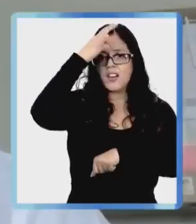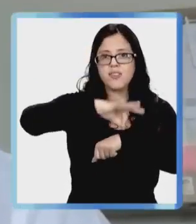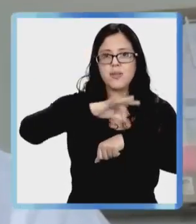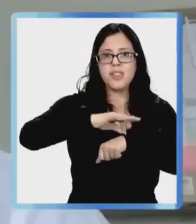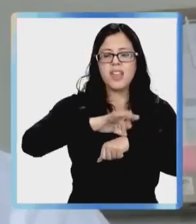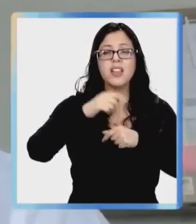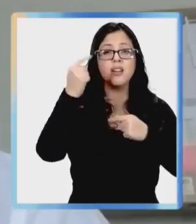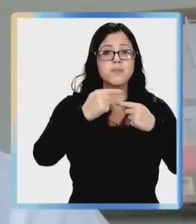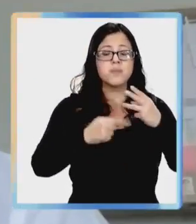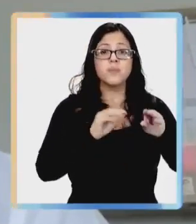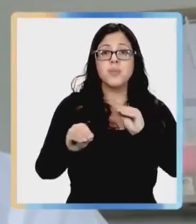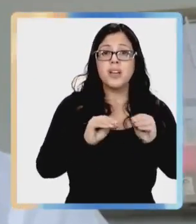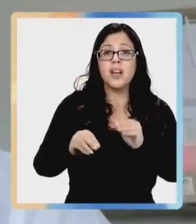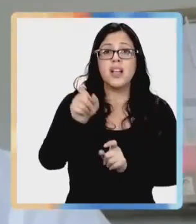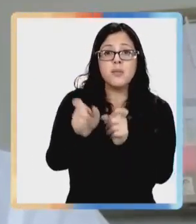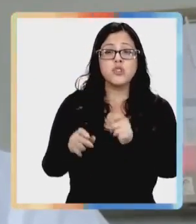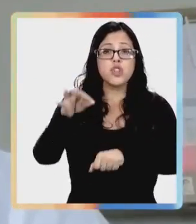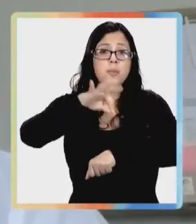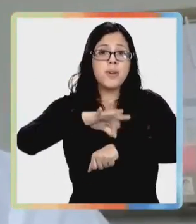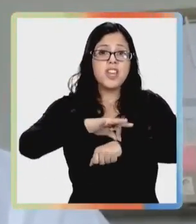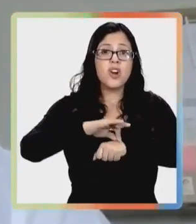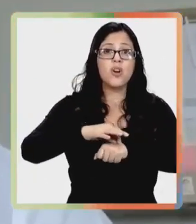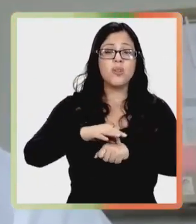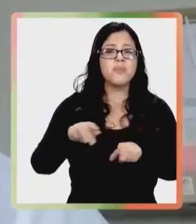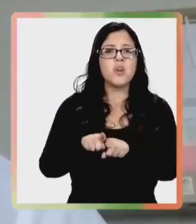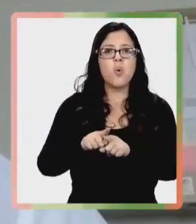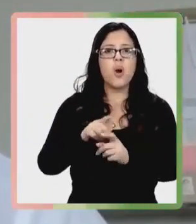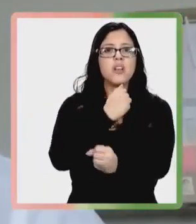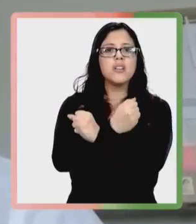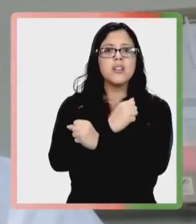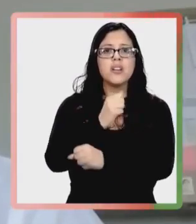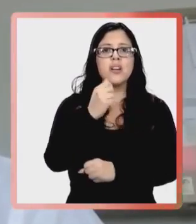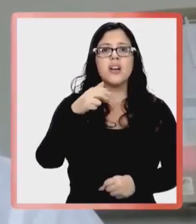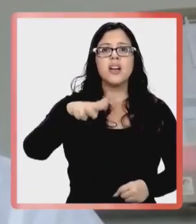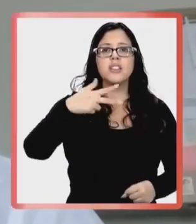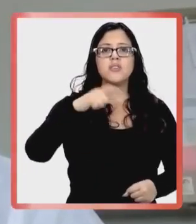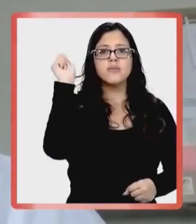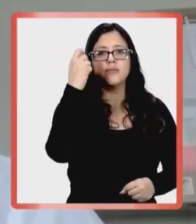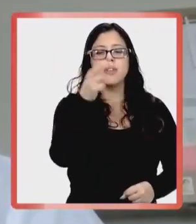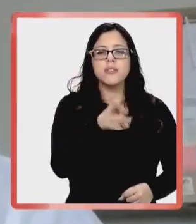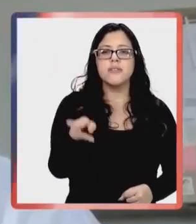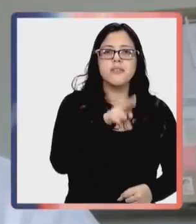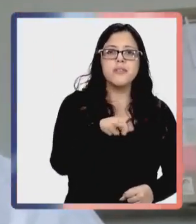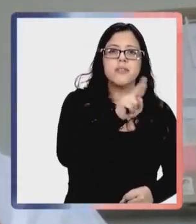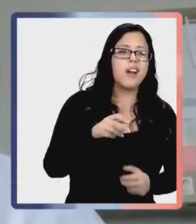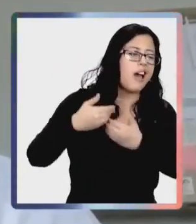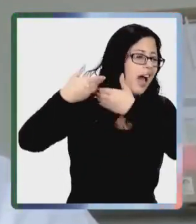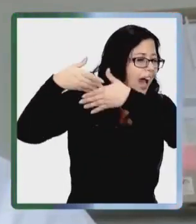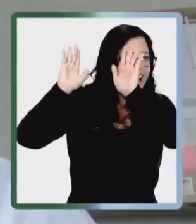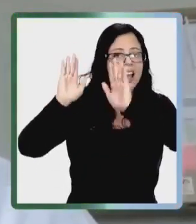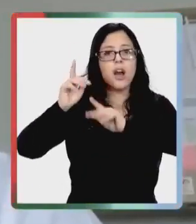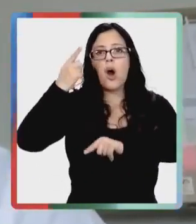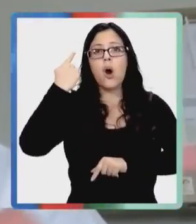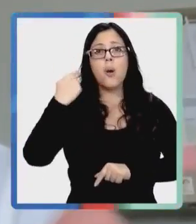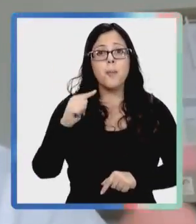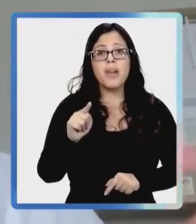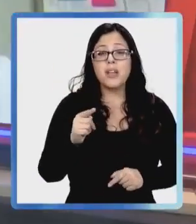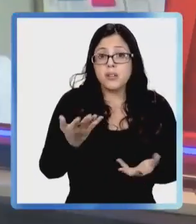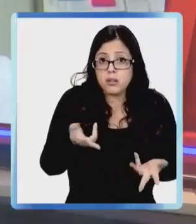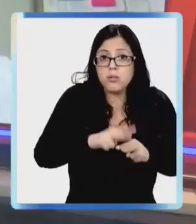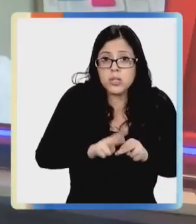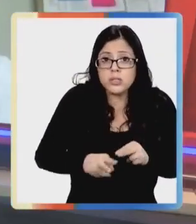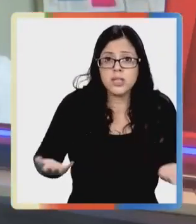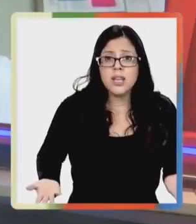que recomendamos los médicos, que a veces son como los carabineros los 18 de septiembre, que repiten las mismas cosas y ya están diciendo lo mismo, pero no